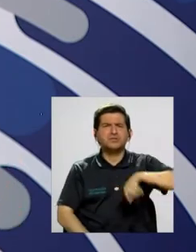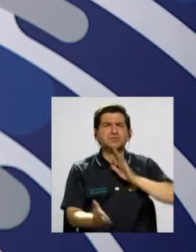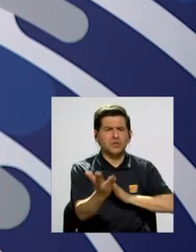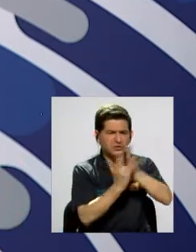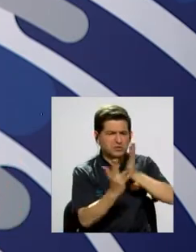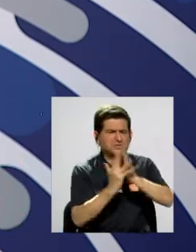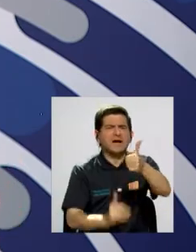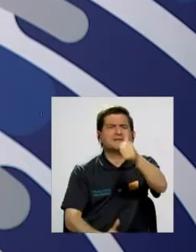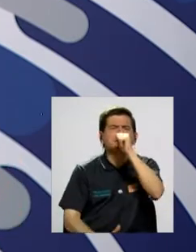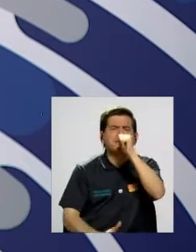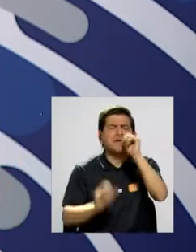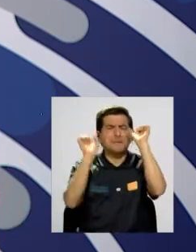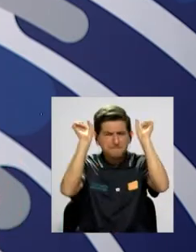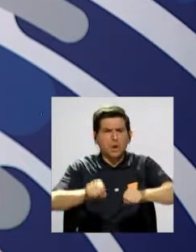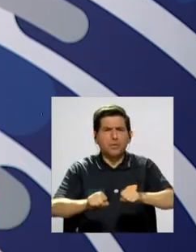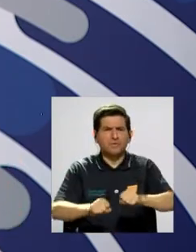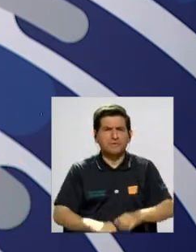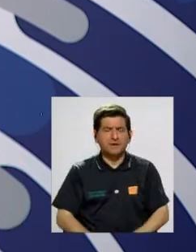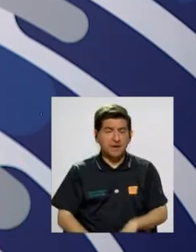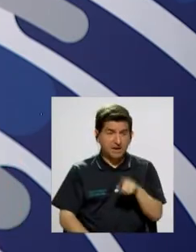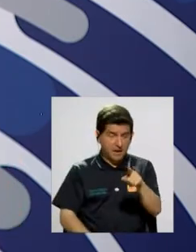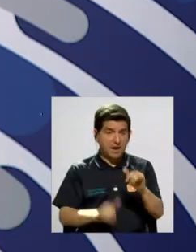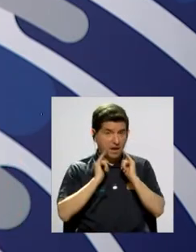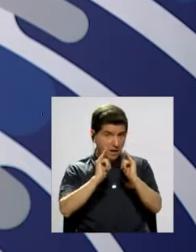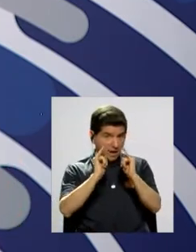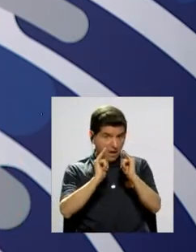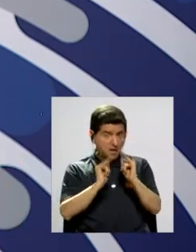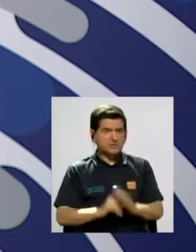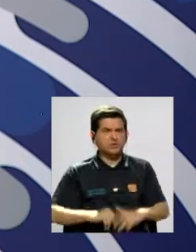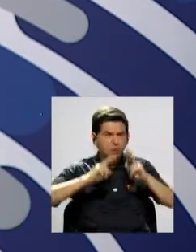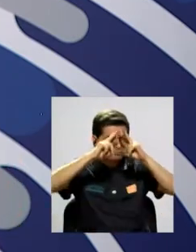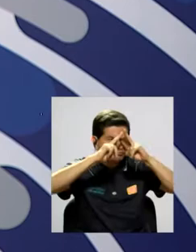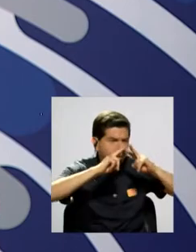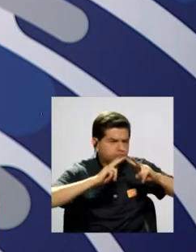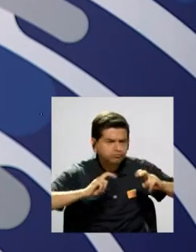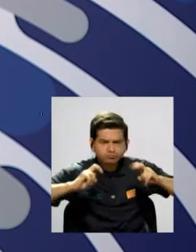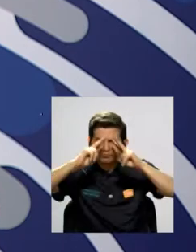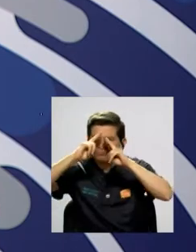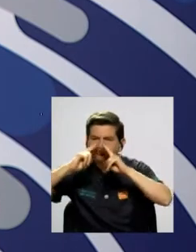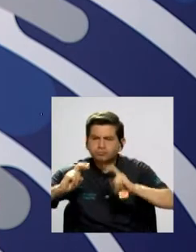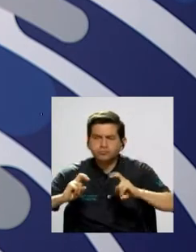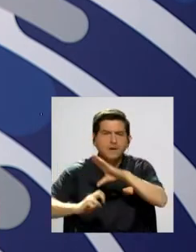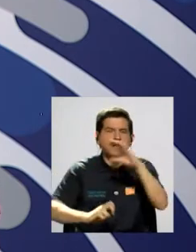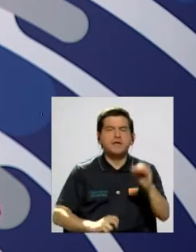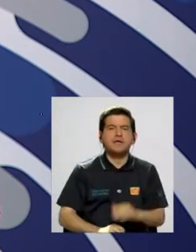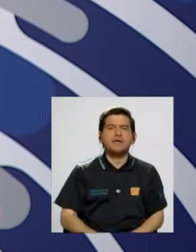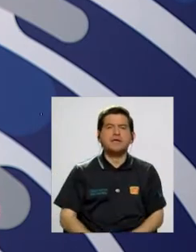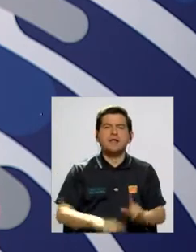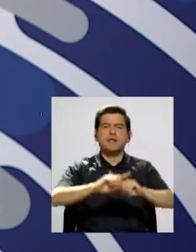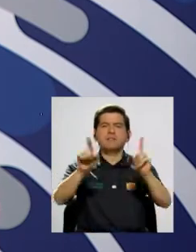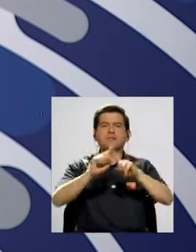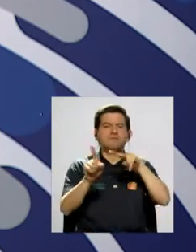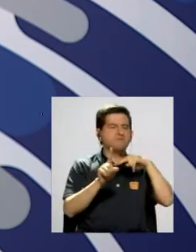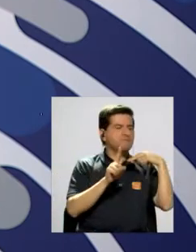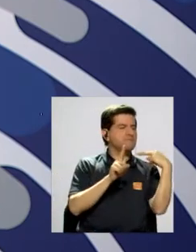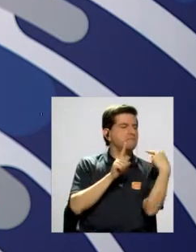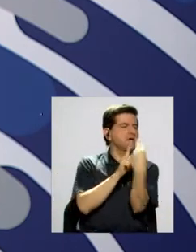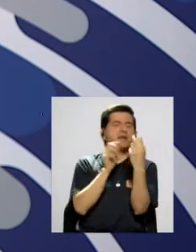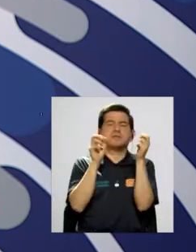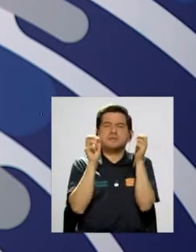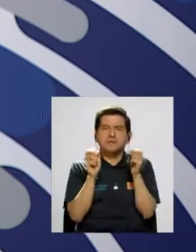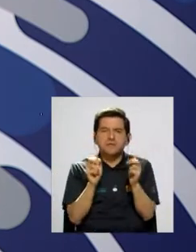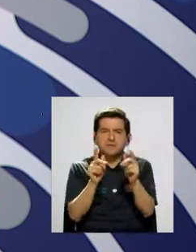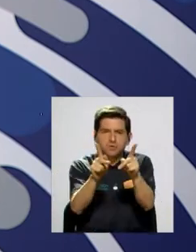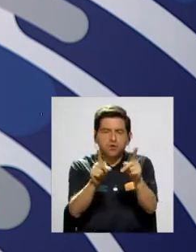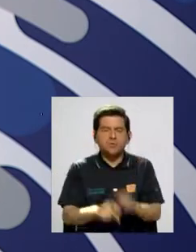acceso al agua. Esas coincidencias tenemos que explorarlas y luego tenemos que explorar cuáles son las diferentes visiones que nos permiten